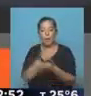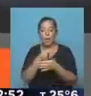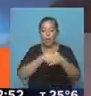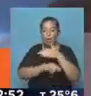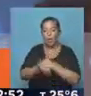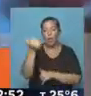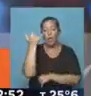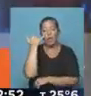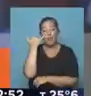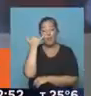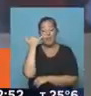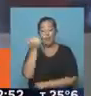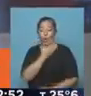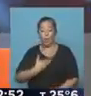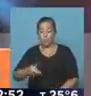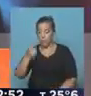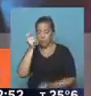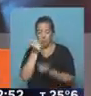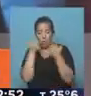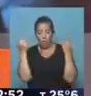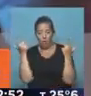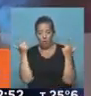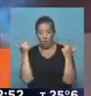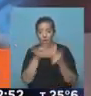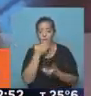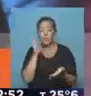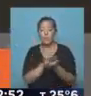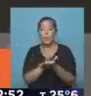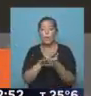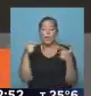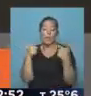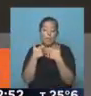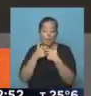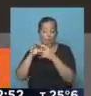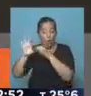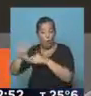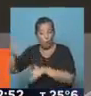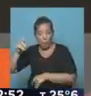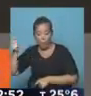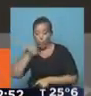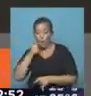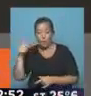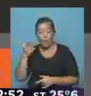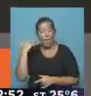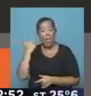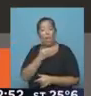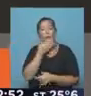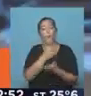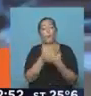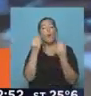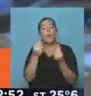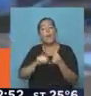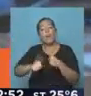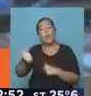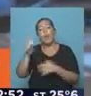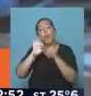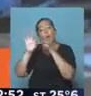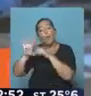la mesa y que el estado no controla estamos hablando de compañías compañías europeas por ejemplo en su momento se decía por qué ganaron los